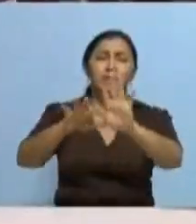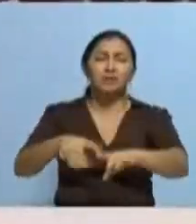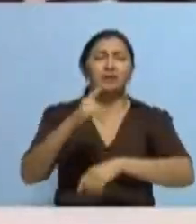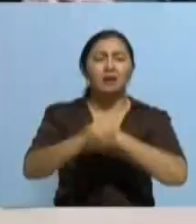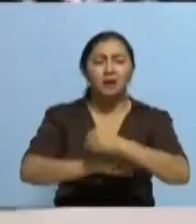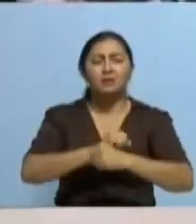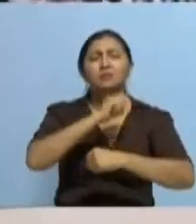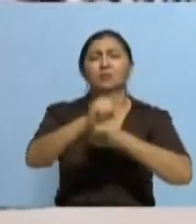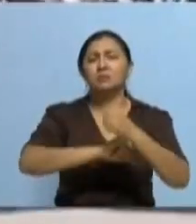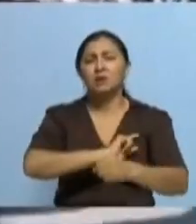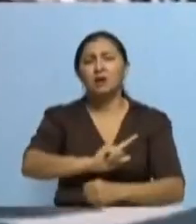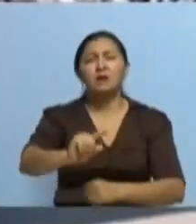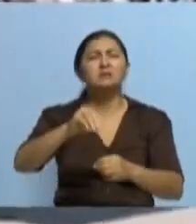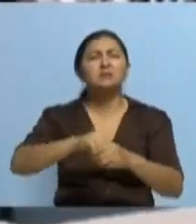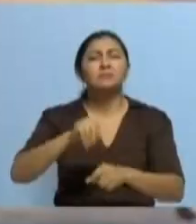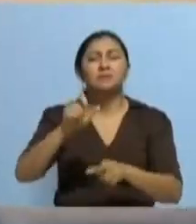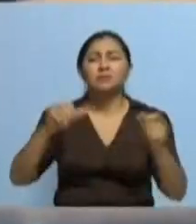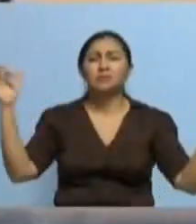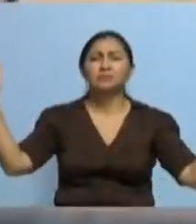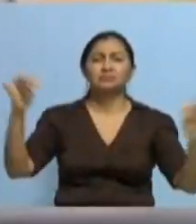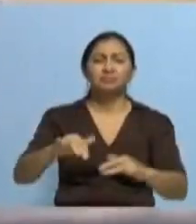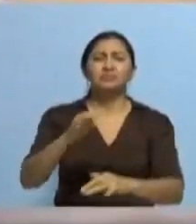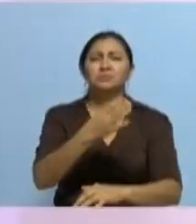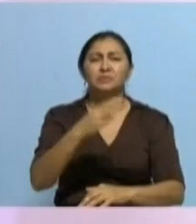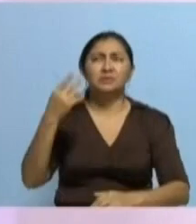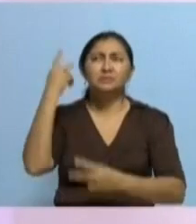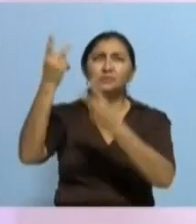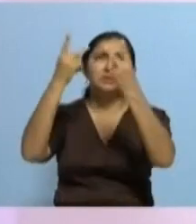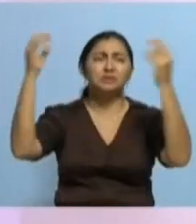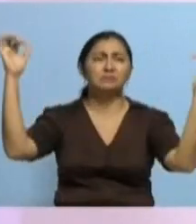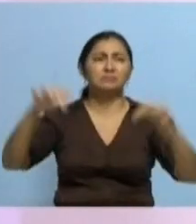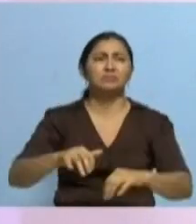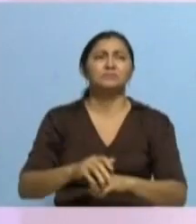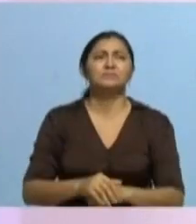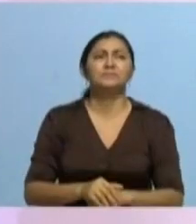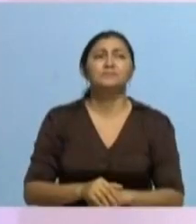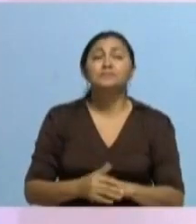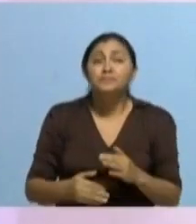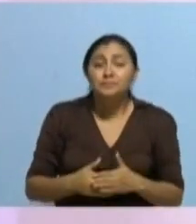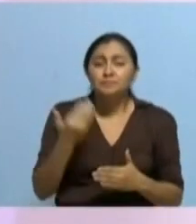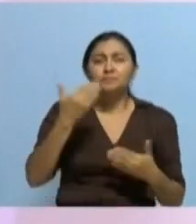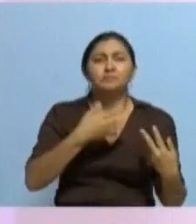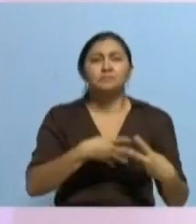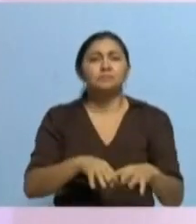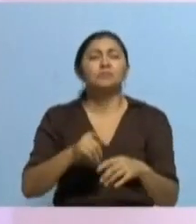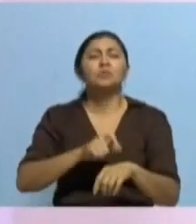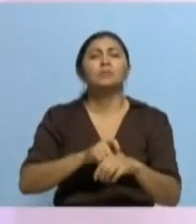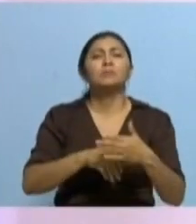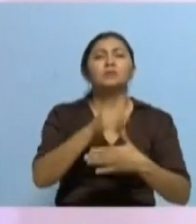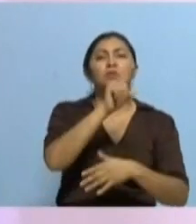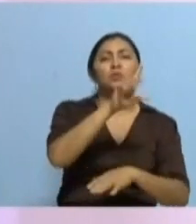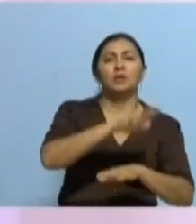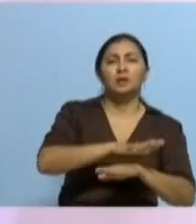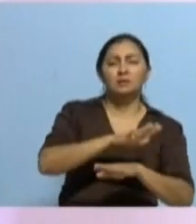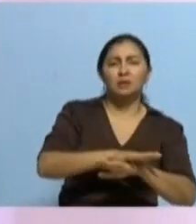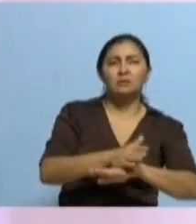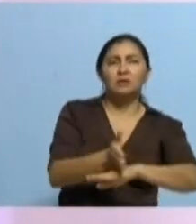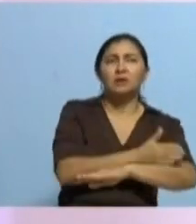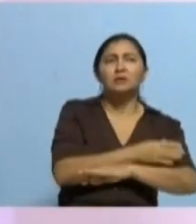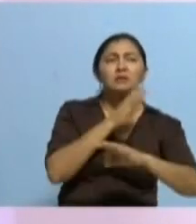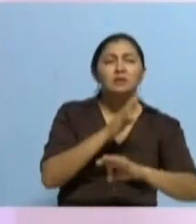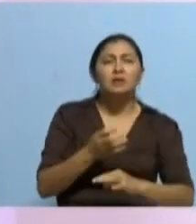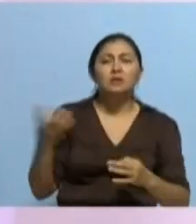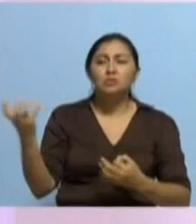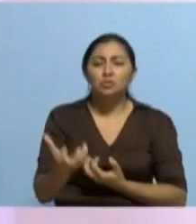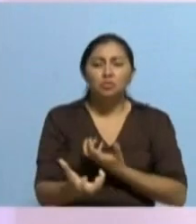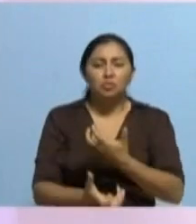se prepara para recibir a cientos de barranquilleros y turistas. Nuestro evento va a arrancar a la 1 de la tarde. Contaremos con la participación de diferentes